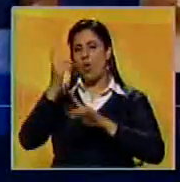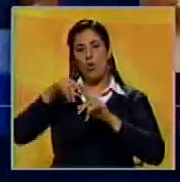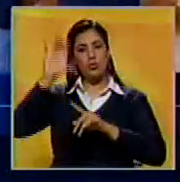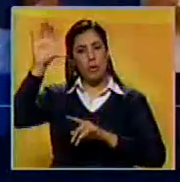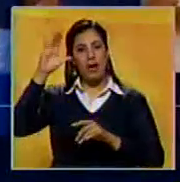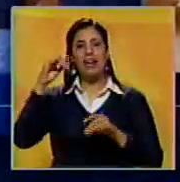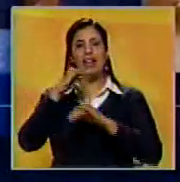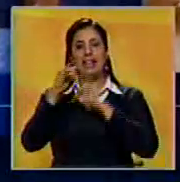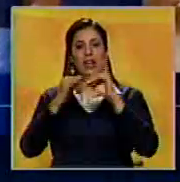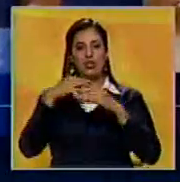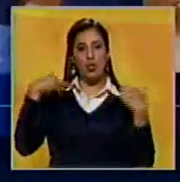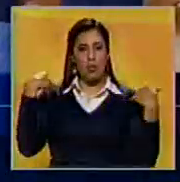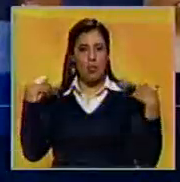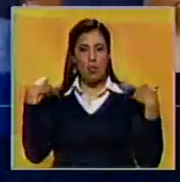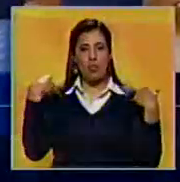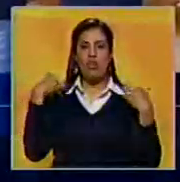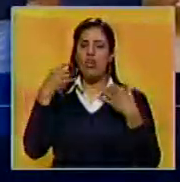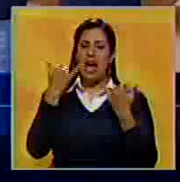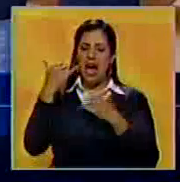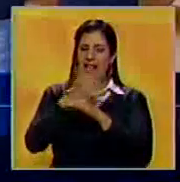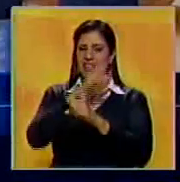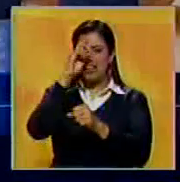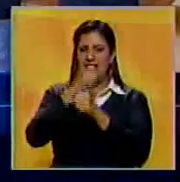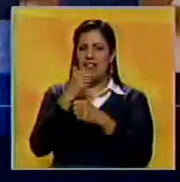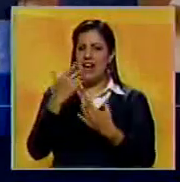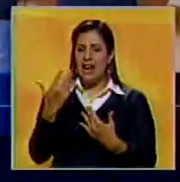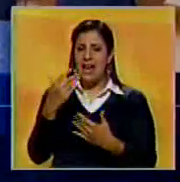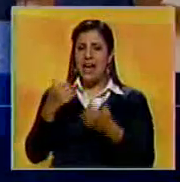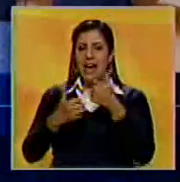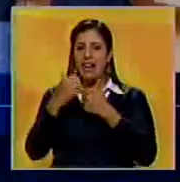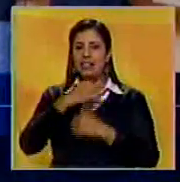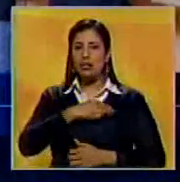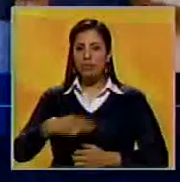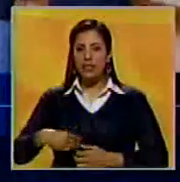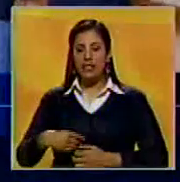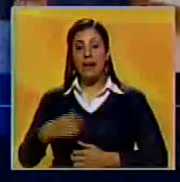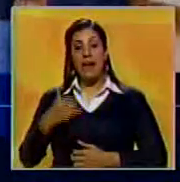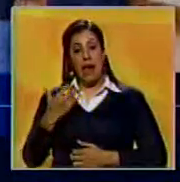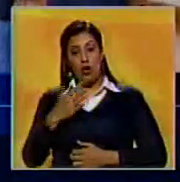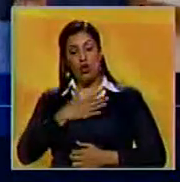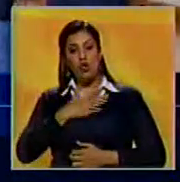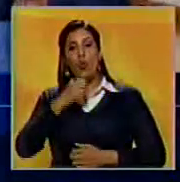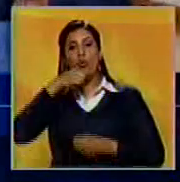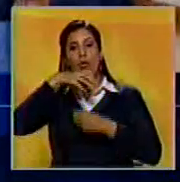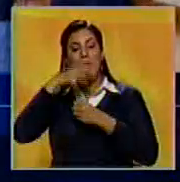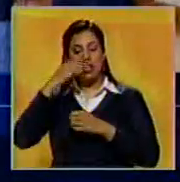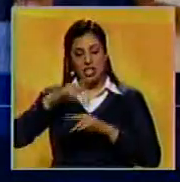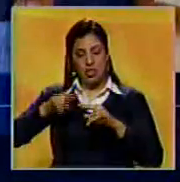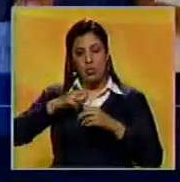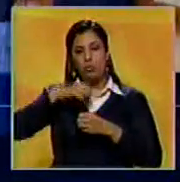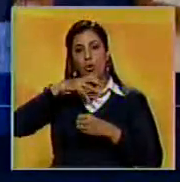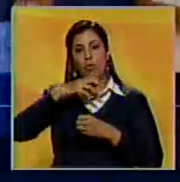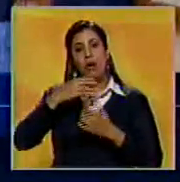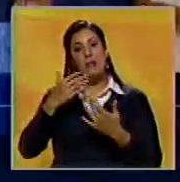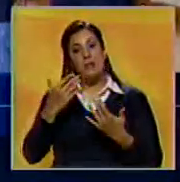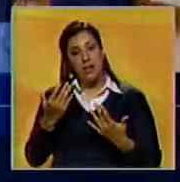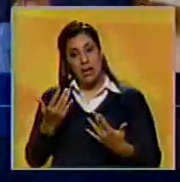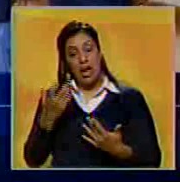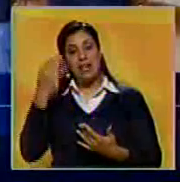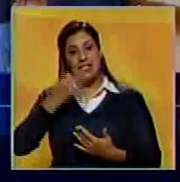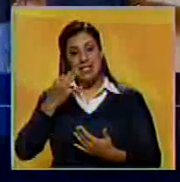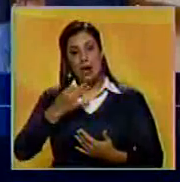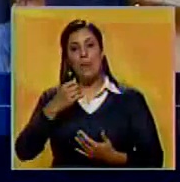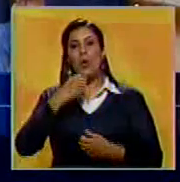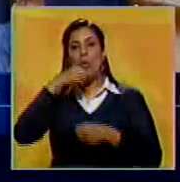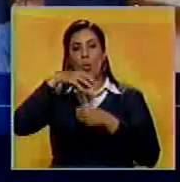y ser modelo internacional. ¿A qué te dedicabas antes de ser candidato al Mister? Mira, soy locutor desde muy chiquitico, así que siempre he